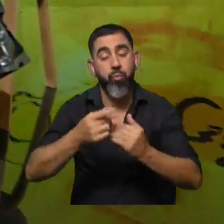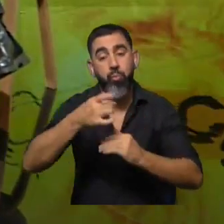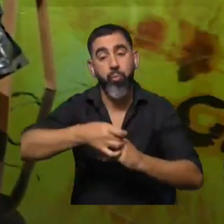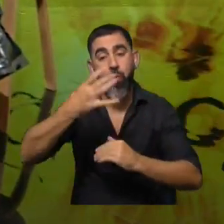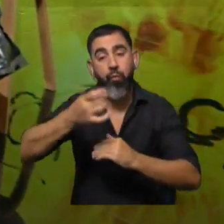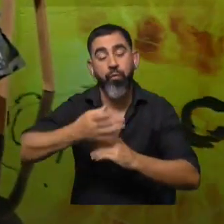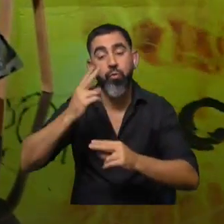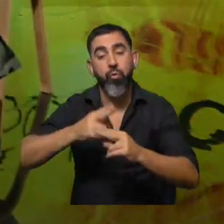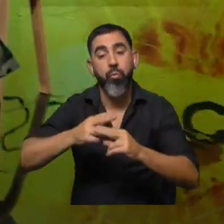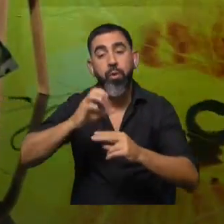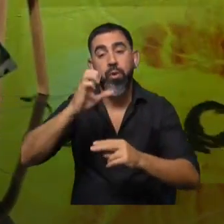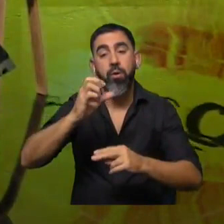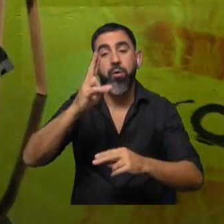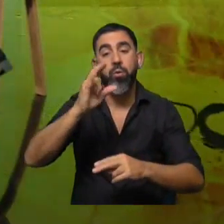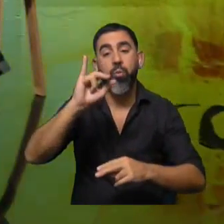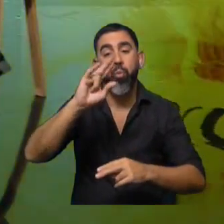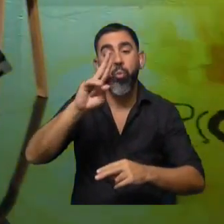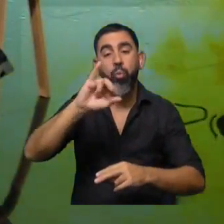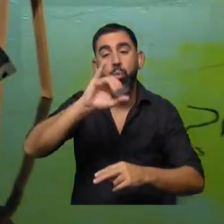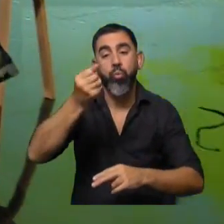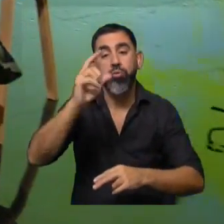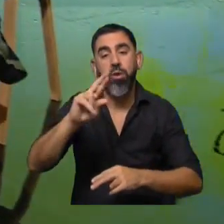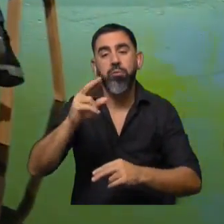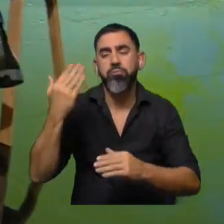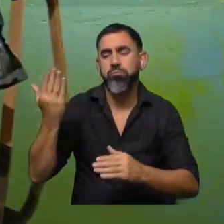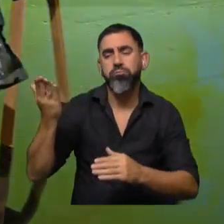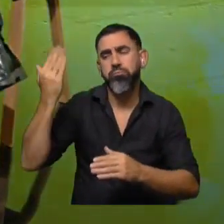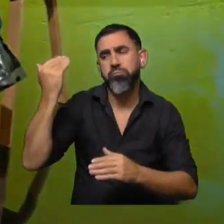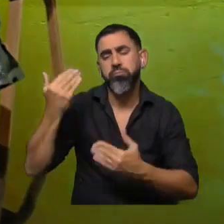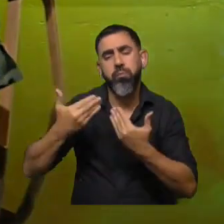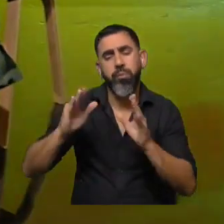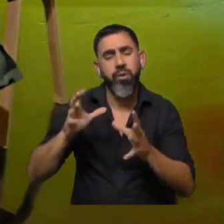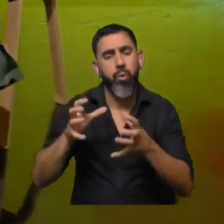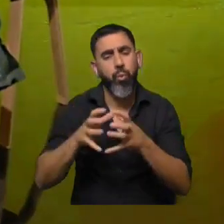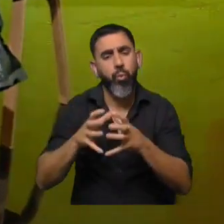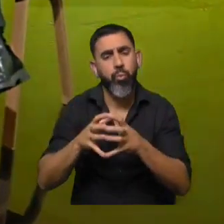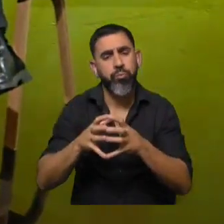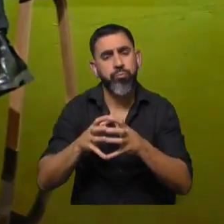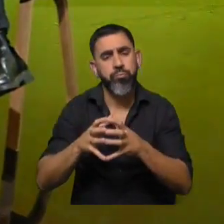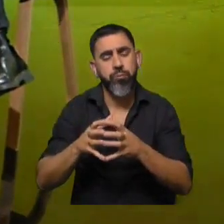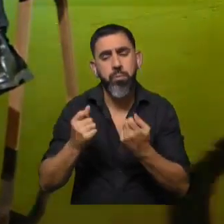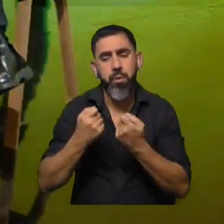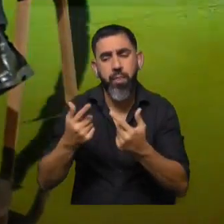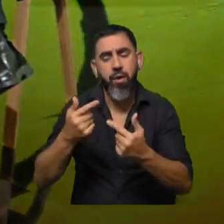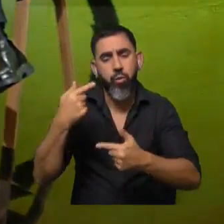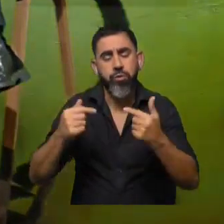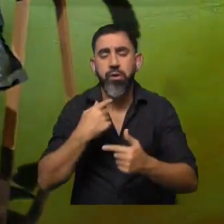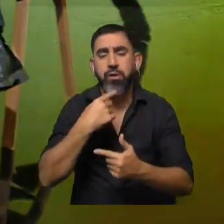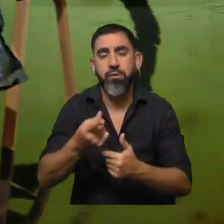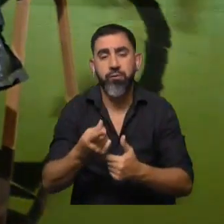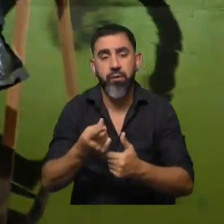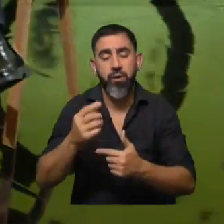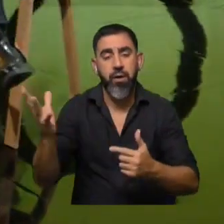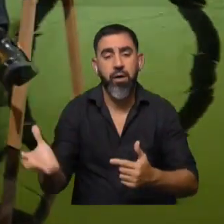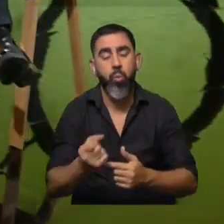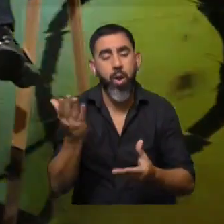Cruzar, que es por eso que estás aquí. ¿Cuánto hace que empezó a trabajar el grupo atrás de generar herramientas que ayudaran en esto de